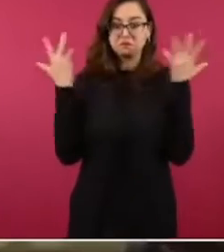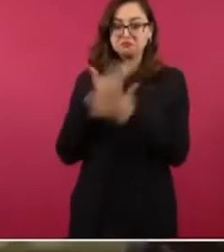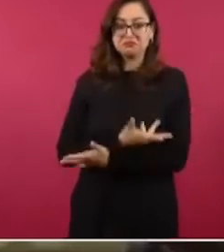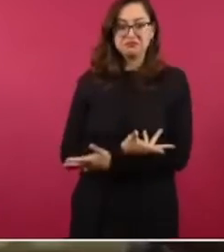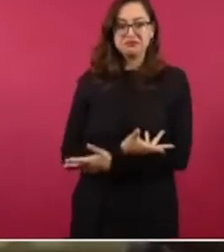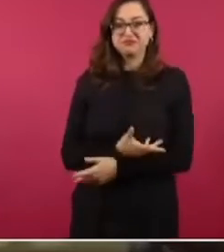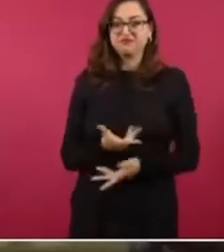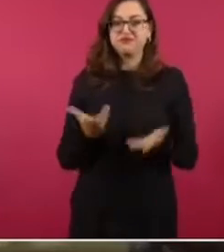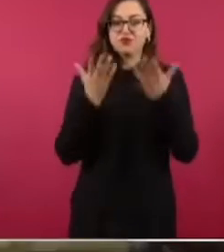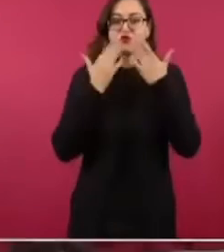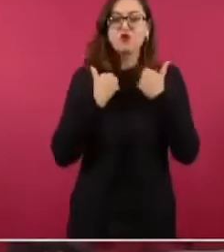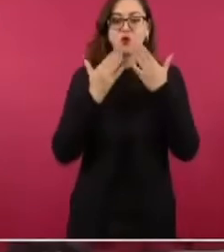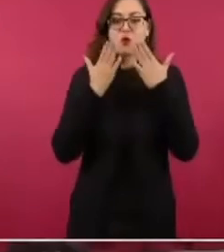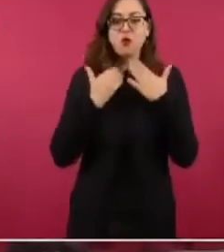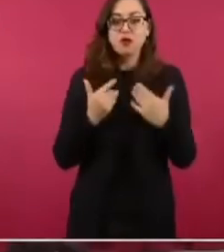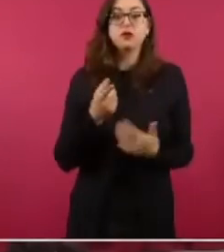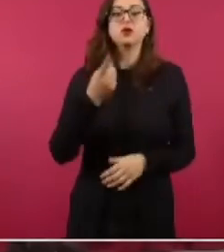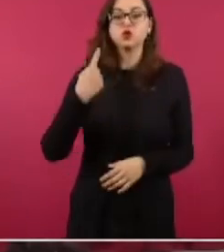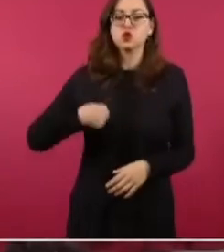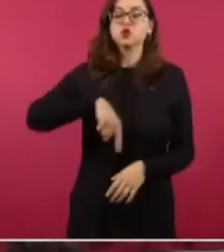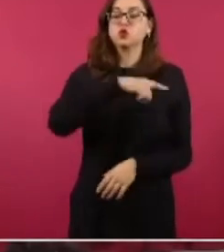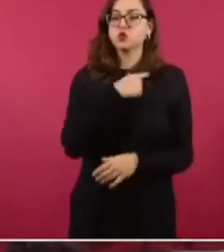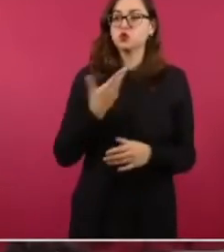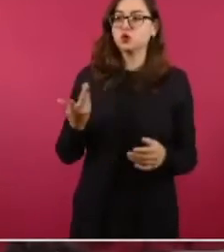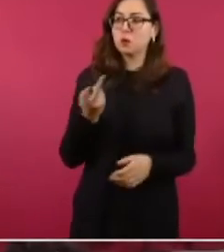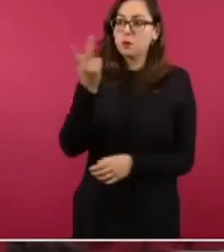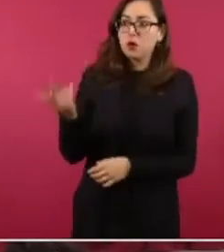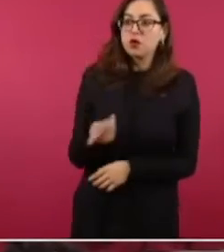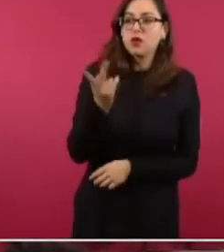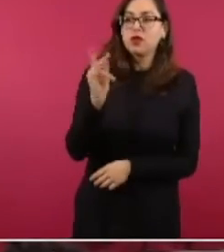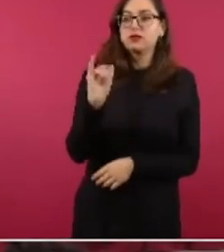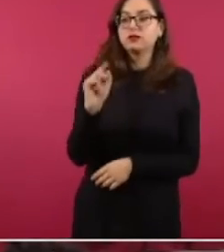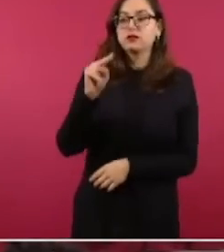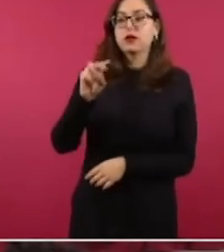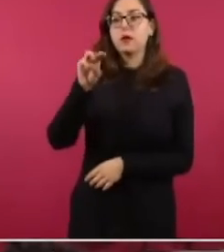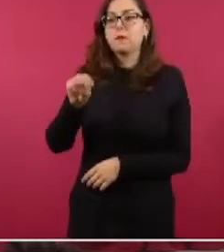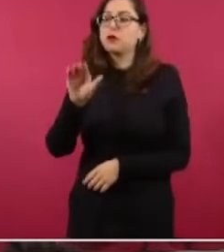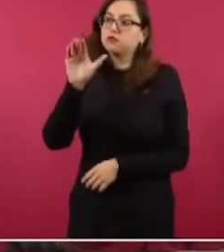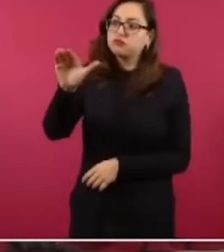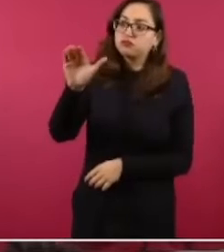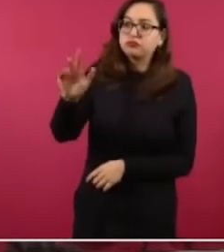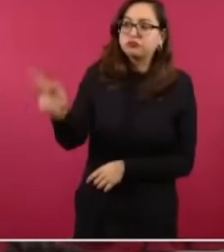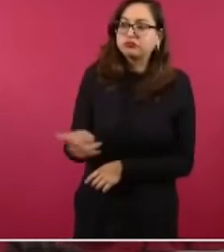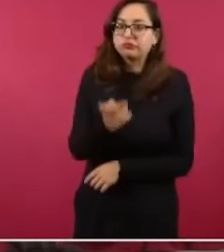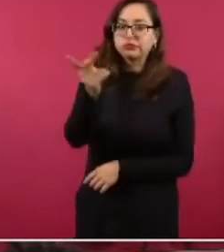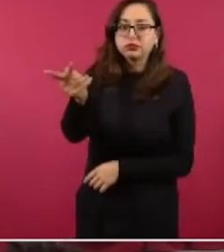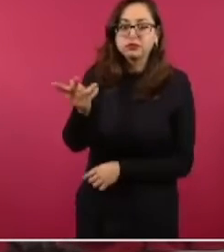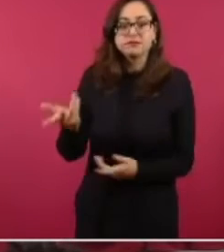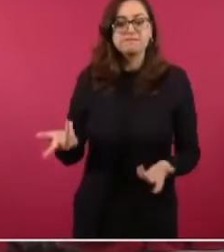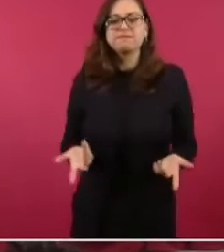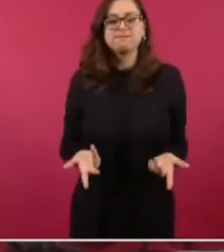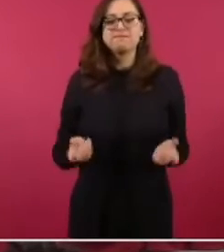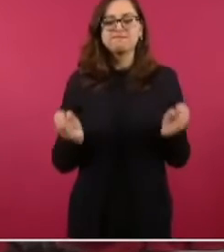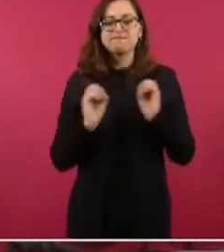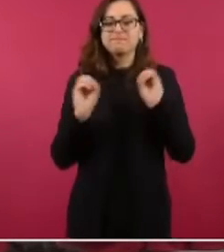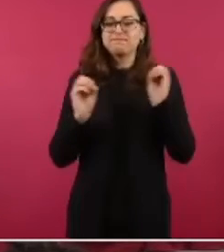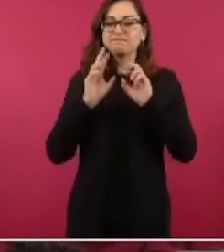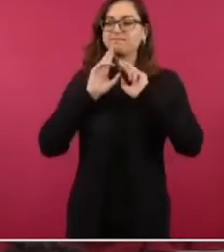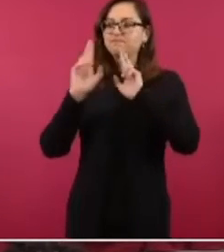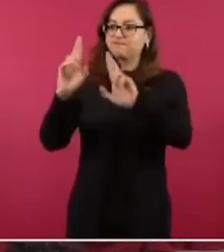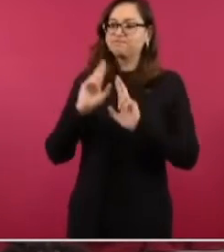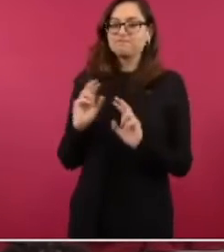nunca contestaron, porque ese también es un problema en el que uno pregunta y consulta, porque es una situación en la que está en ese